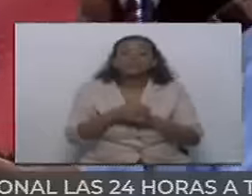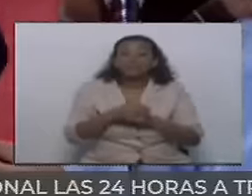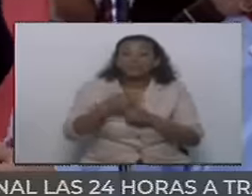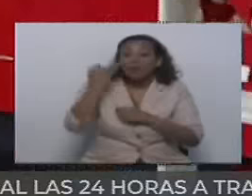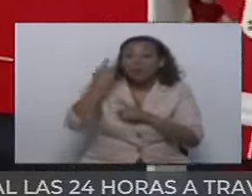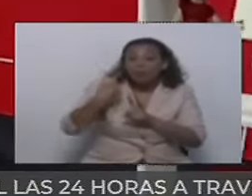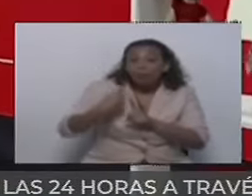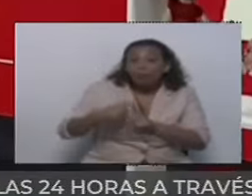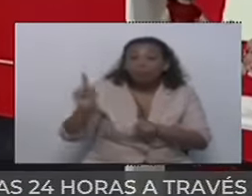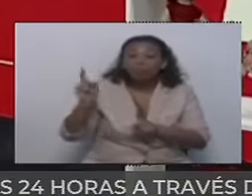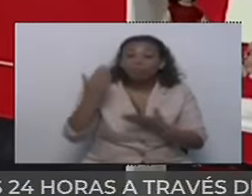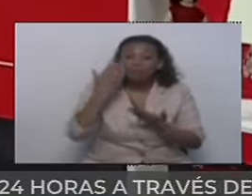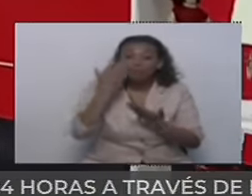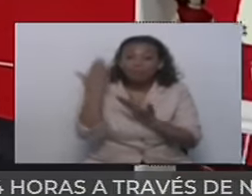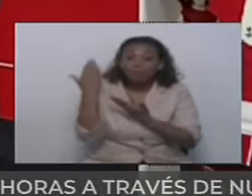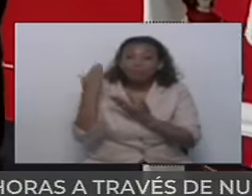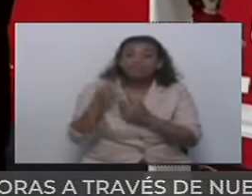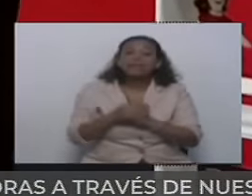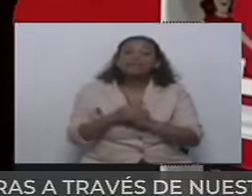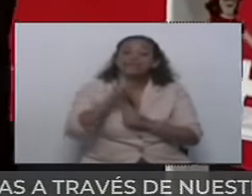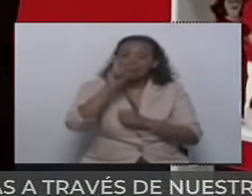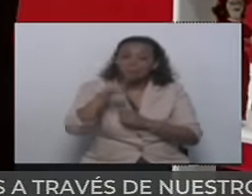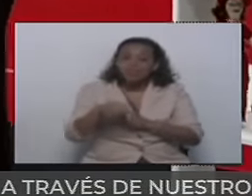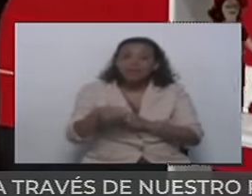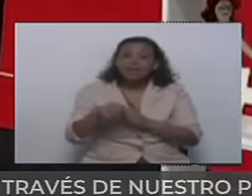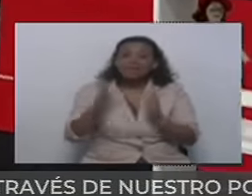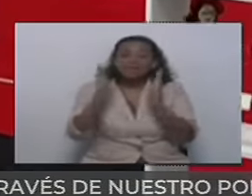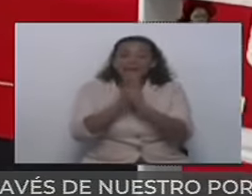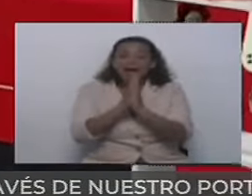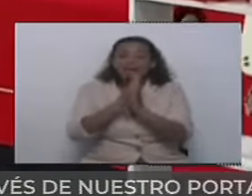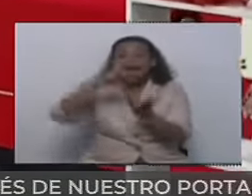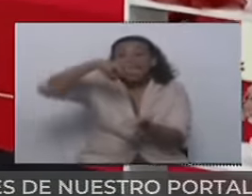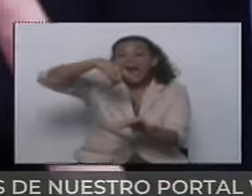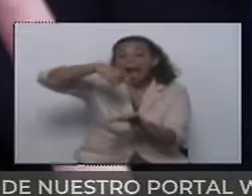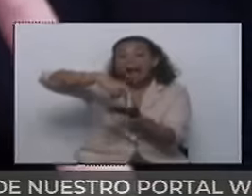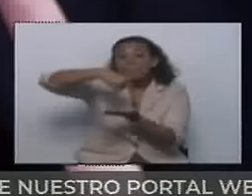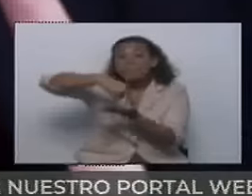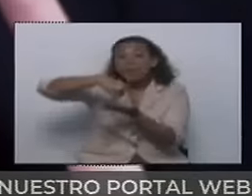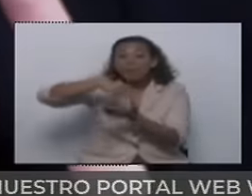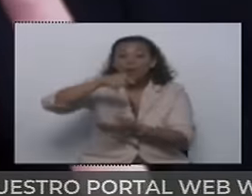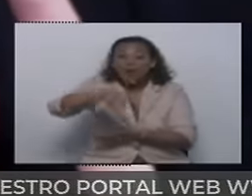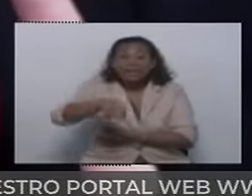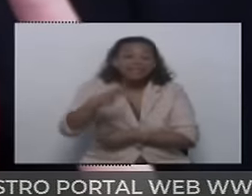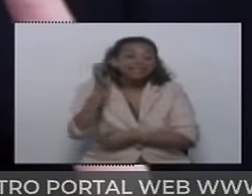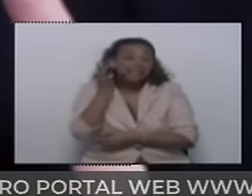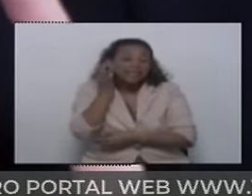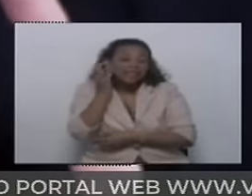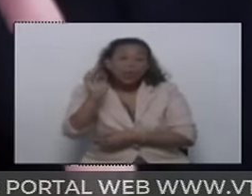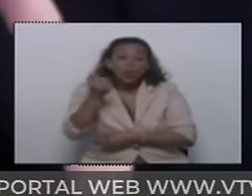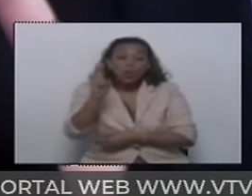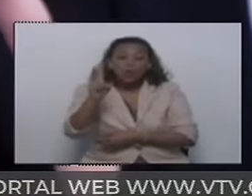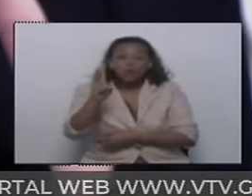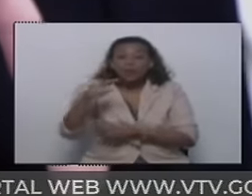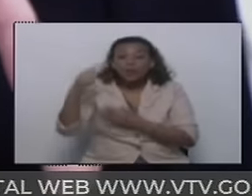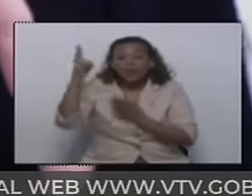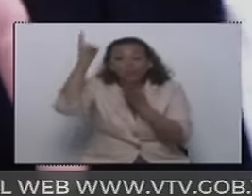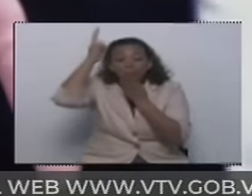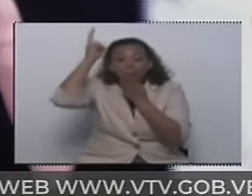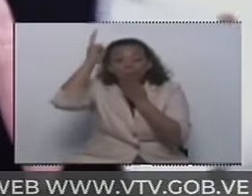¿Ah? La esa Caperucita, viene de San Joaquín, y esta estado debe Carabobo. Ser Gabriela, chiquita. Un 12 de octubre,